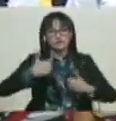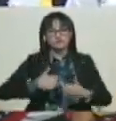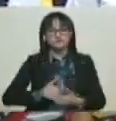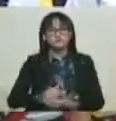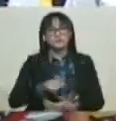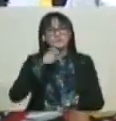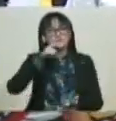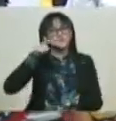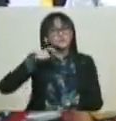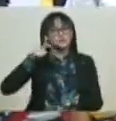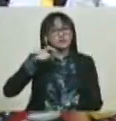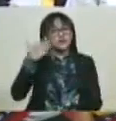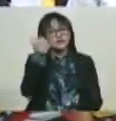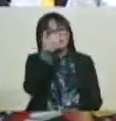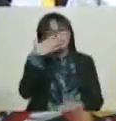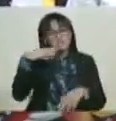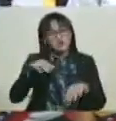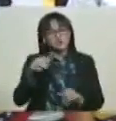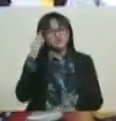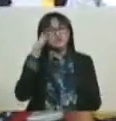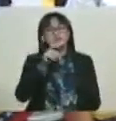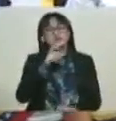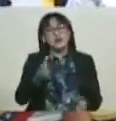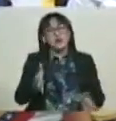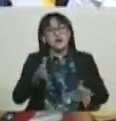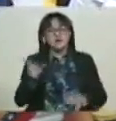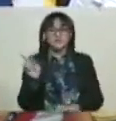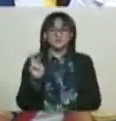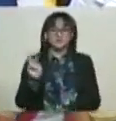el imperio sabe quién va a ganar en venezuela